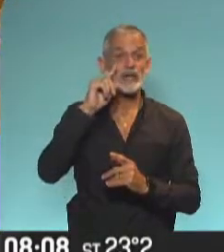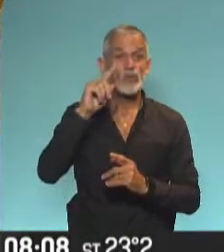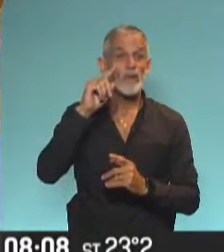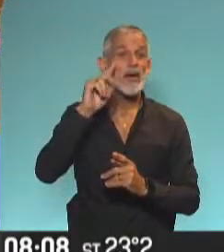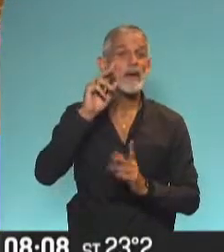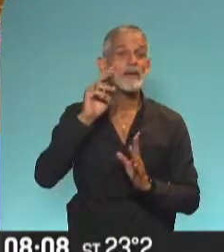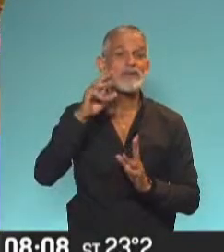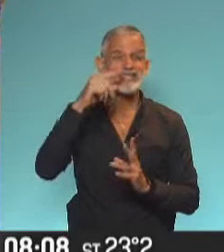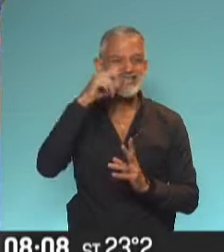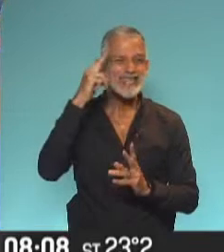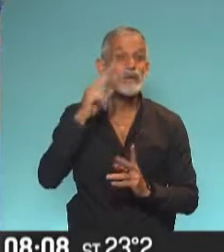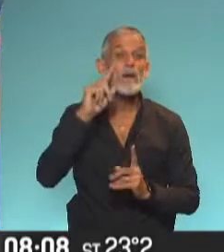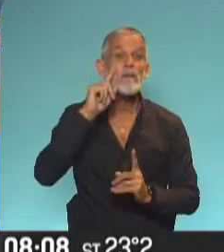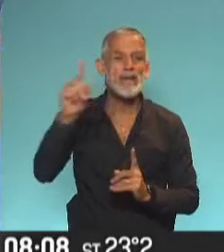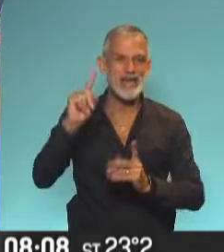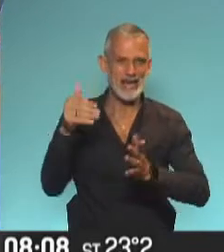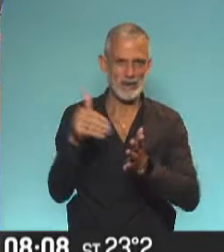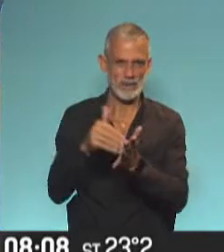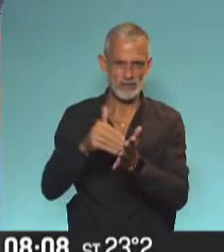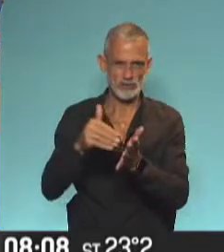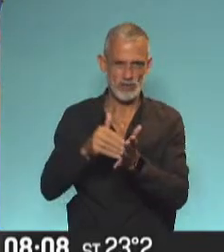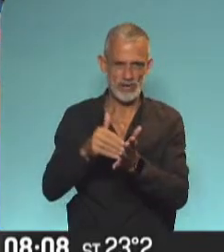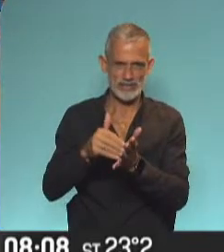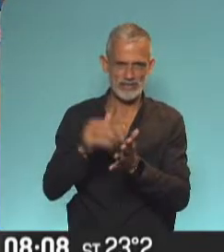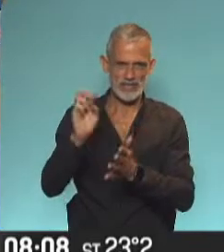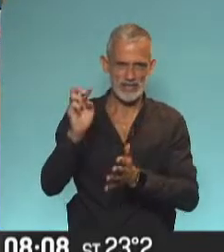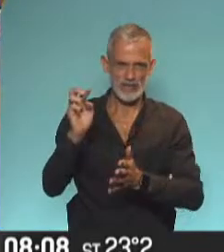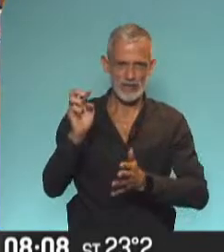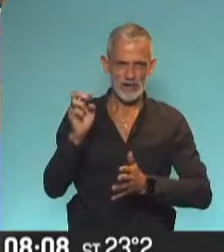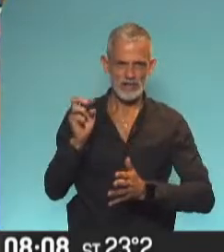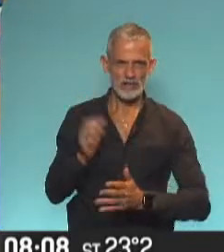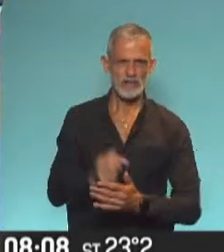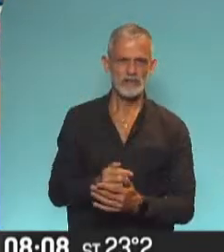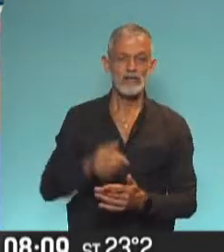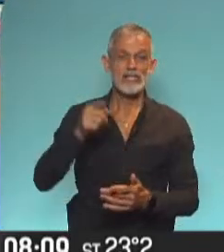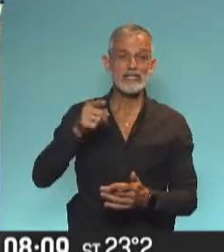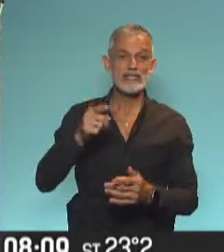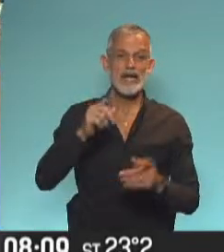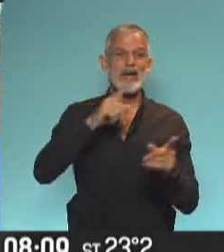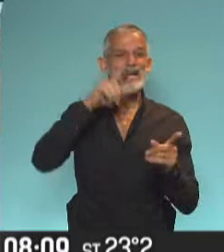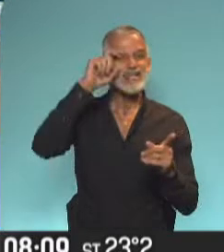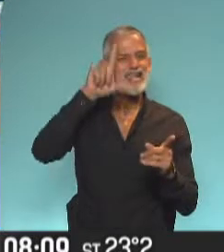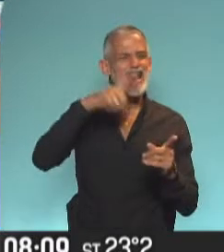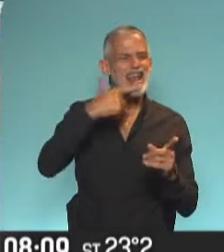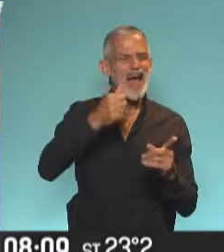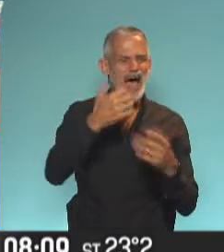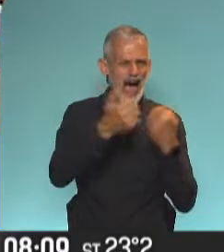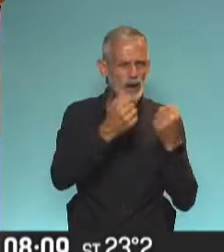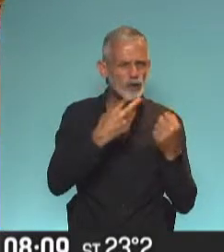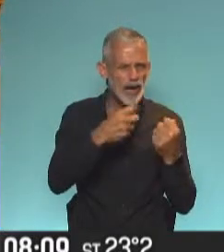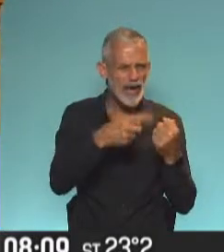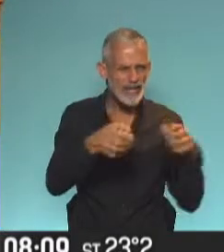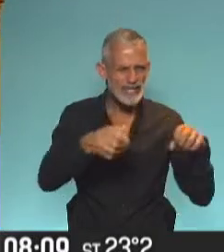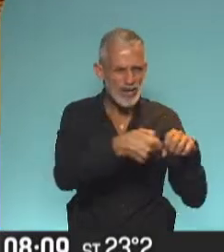Faltan 79 mil millones de dólares. Entonces, Jeff Bezos. Elon Musk, el dueño de Tesla. Tesla son los autos eléctricos. Acá